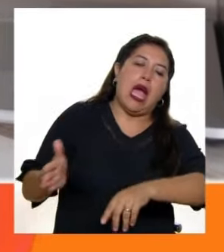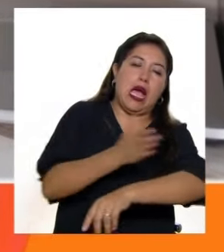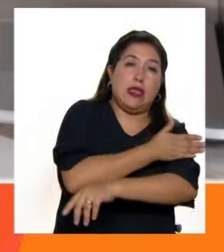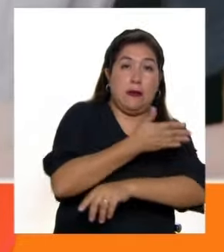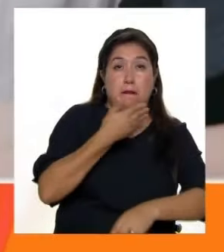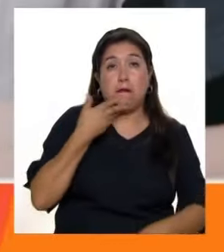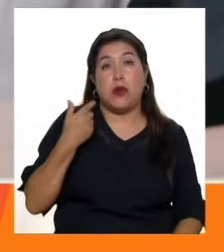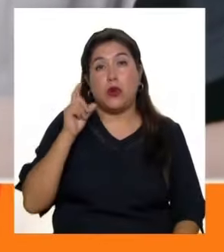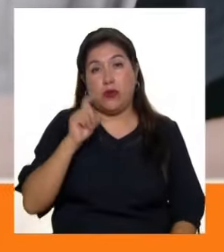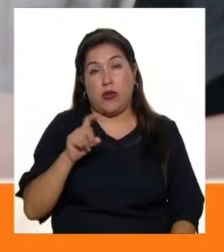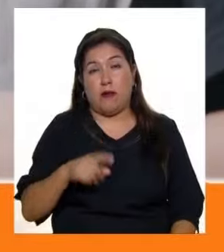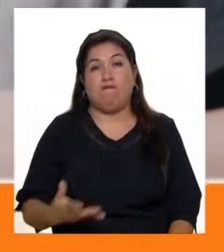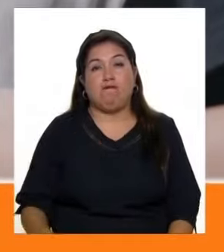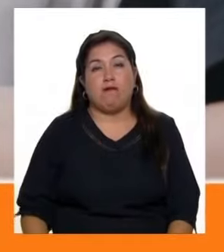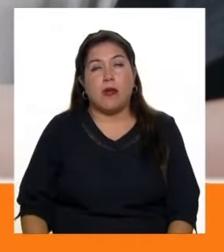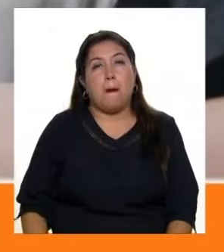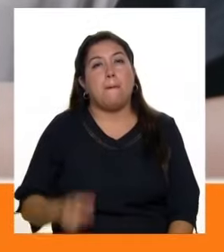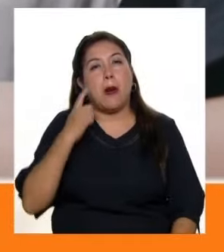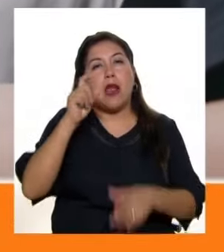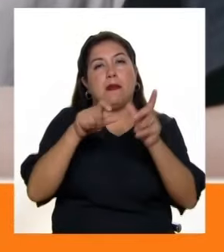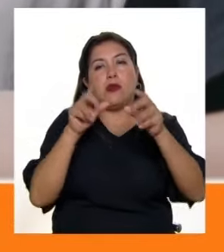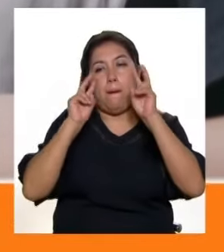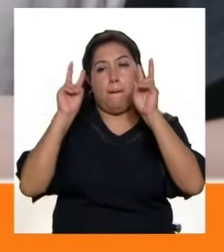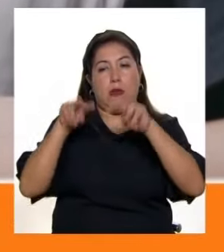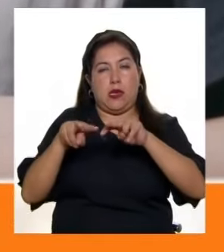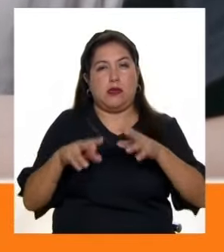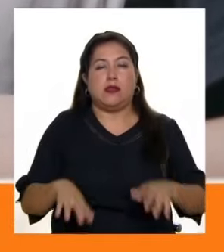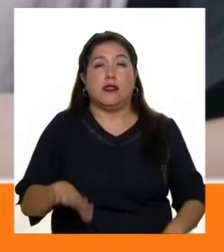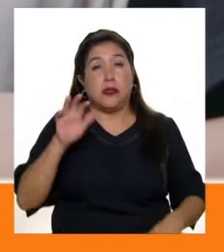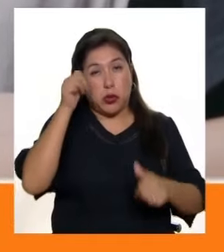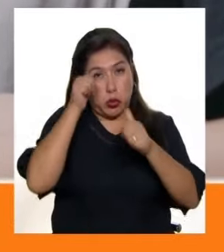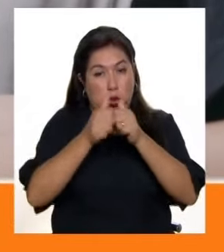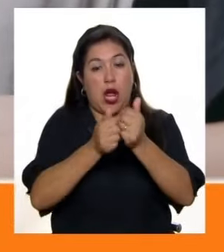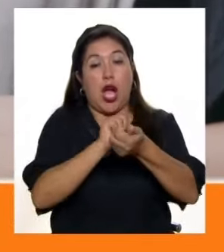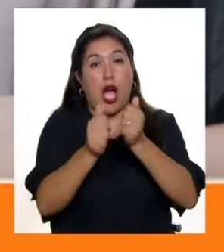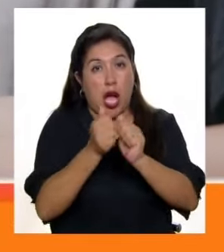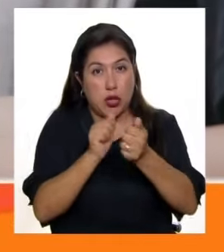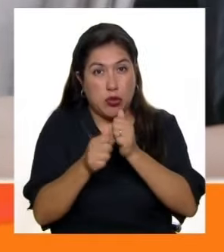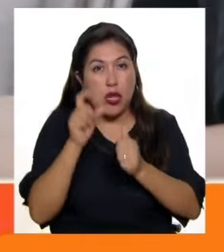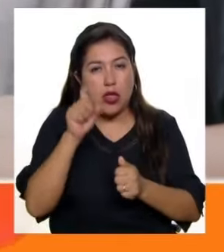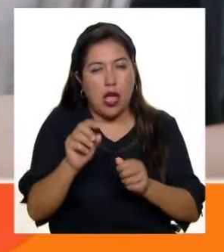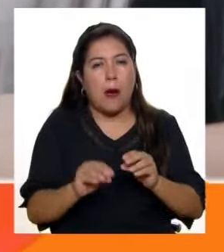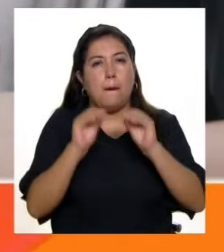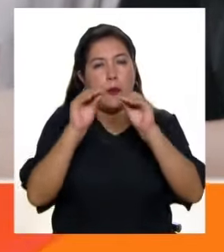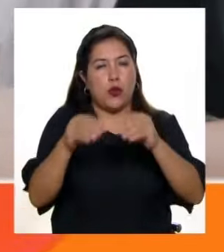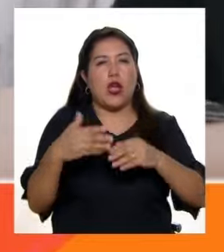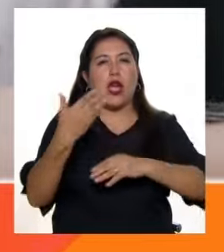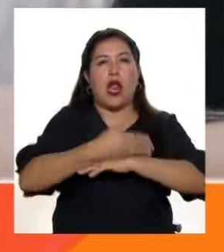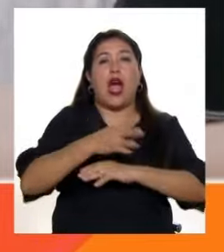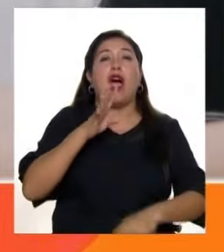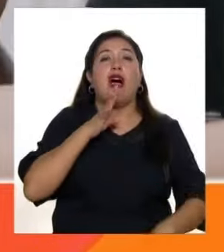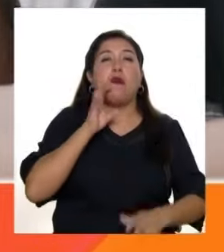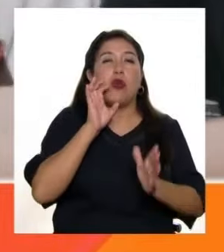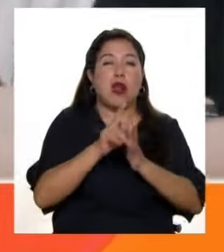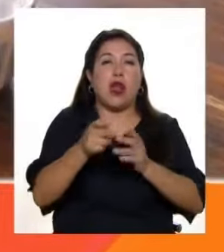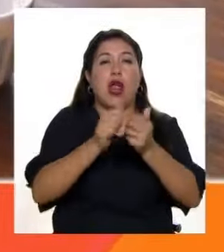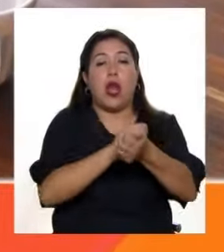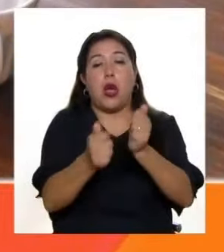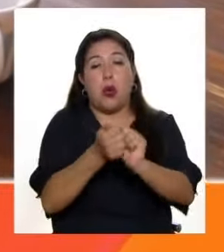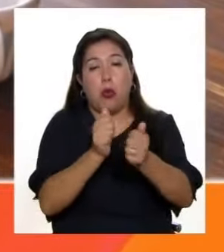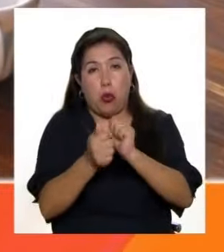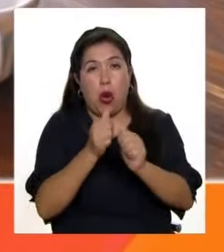darle tiempo que respire. Ahora, si haces un concurso, recuerden, tienen que hacer pauta publicitaria, o sea, ponerle dinero. Porque si tú haces un concurso y lo